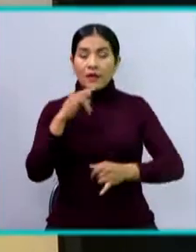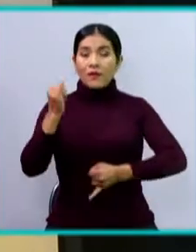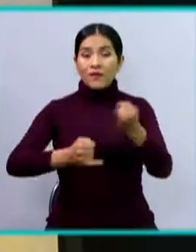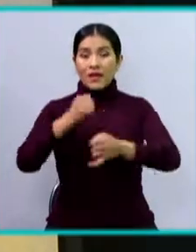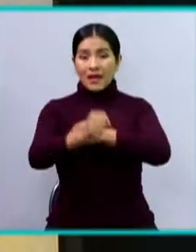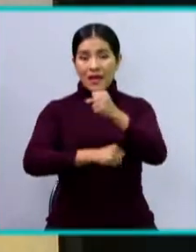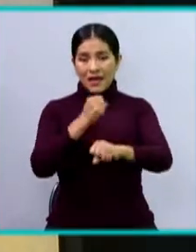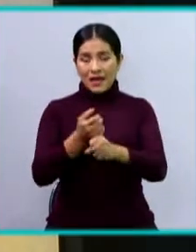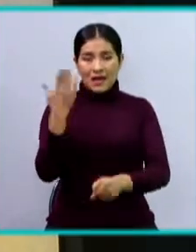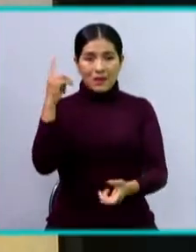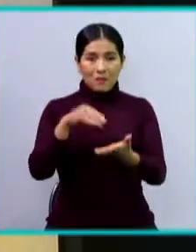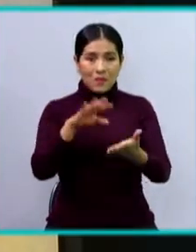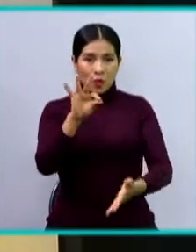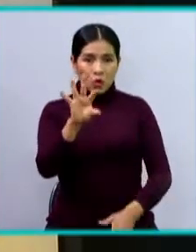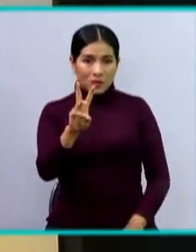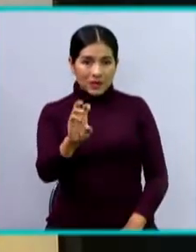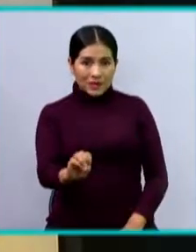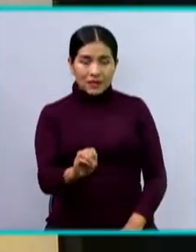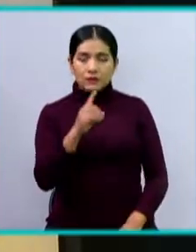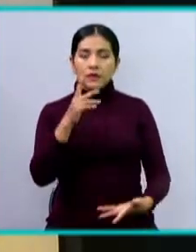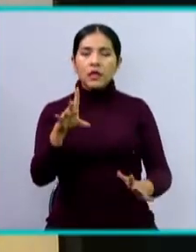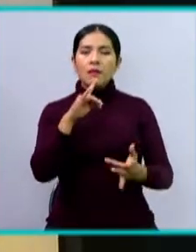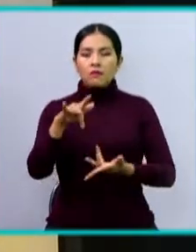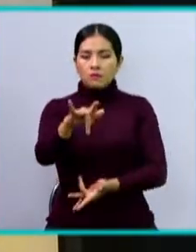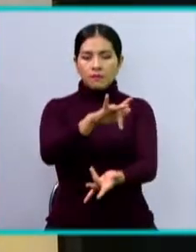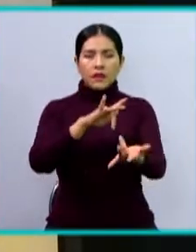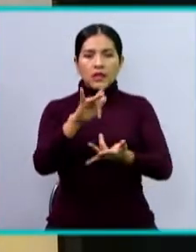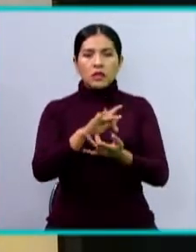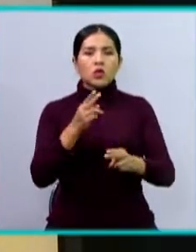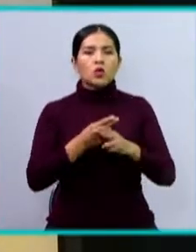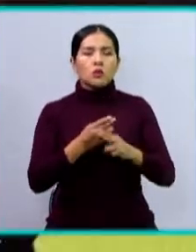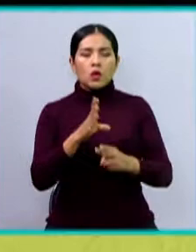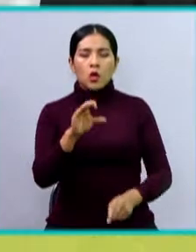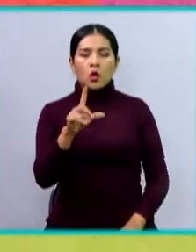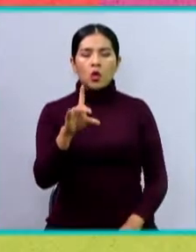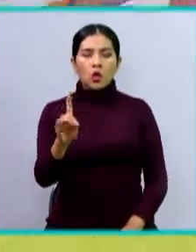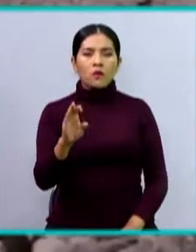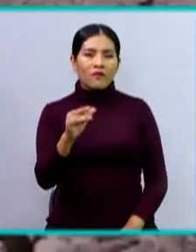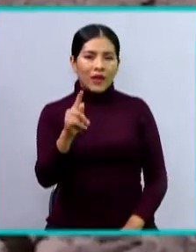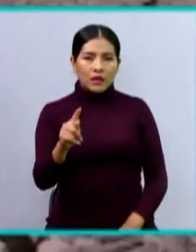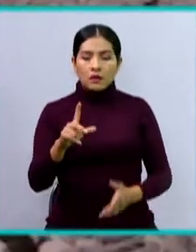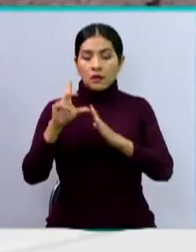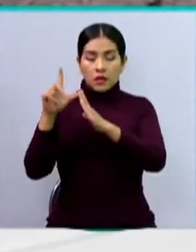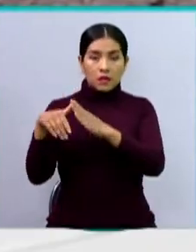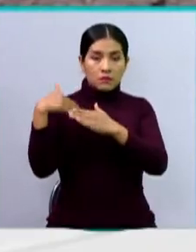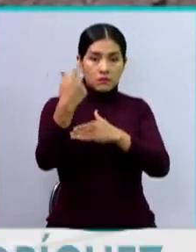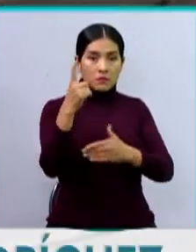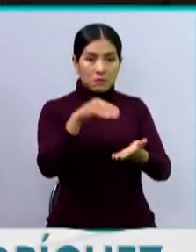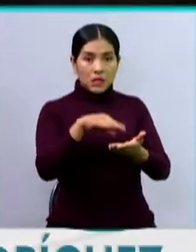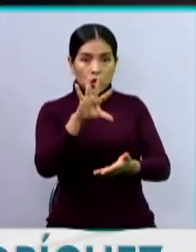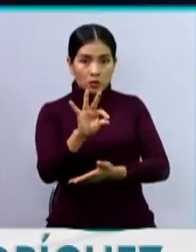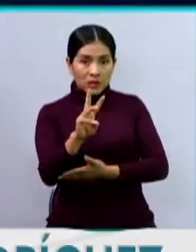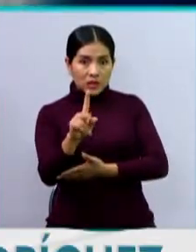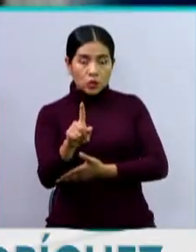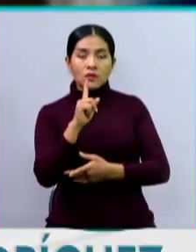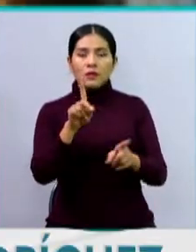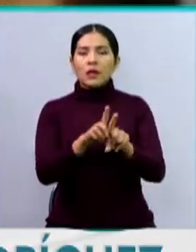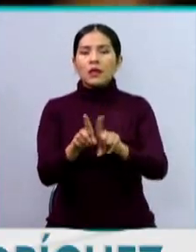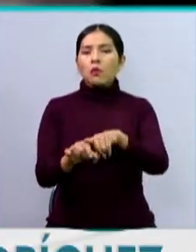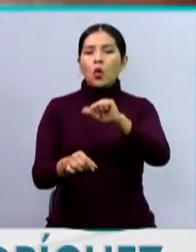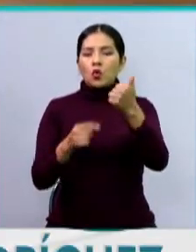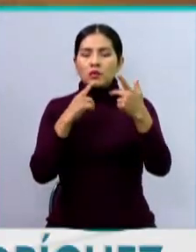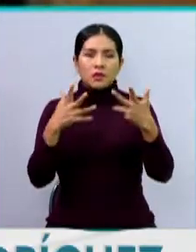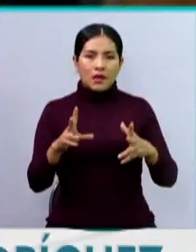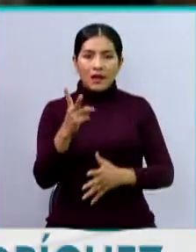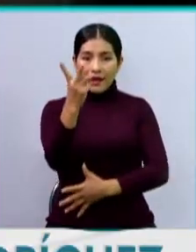60, este músico grabó un disco llamado Cold Facts y el 71 grabó otro más que se llama Coming From Reality.